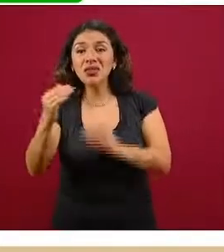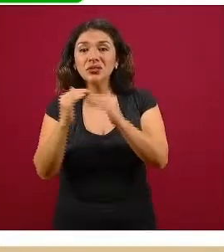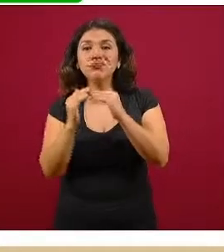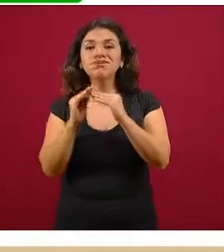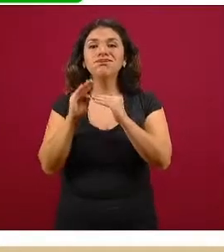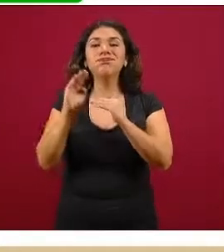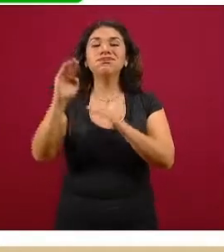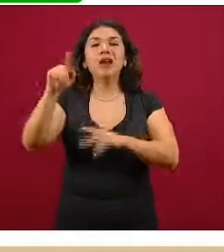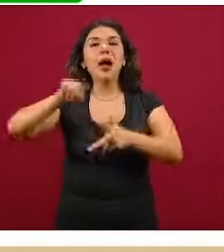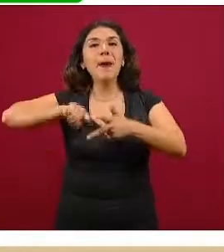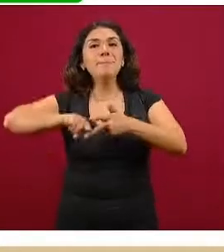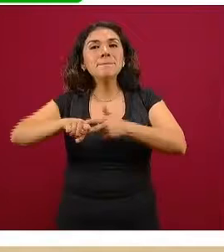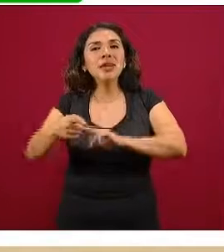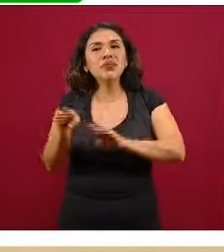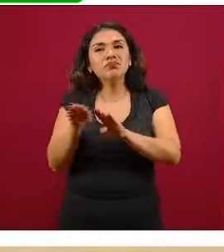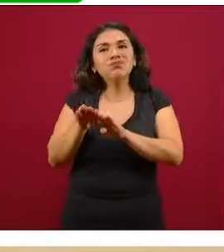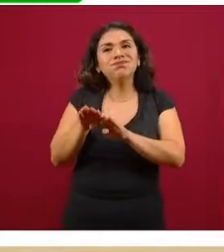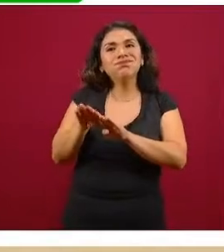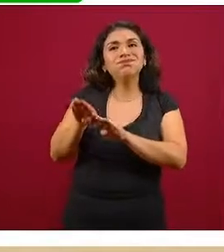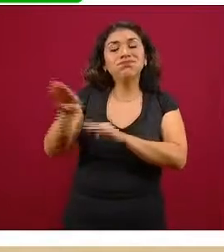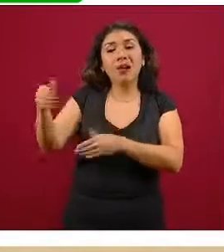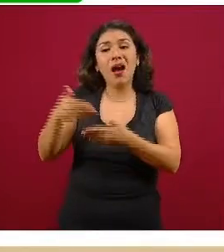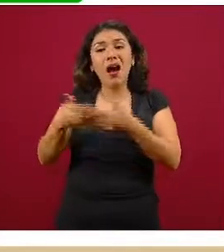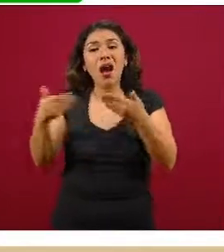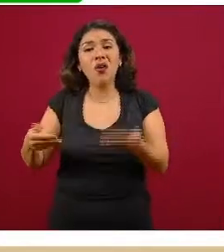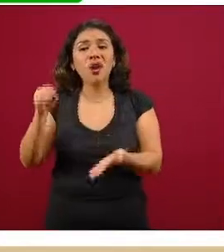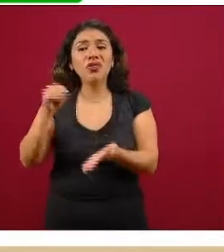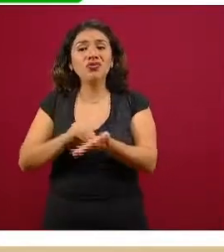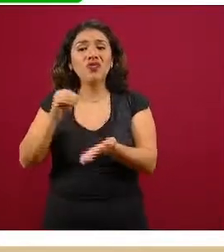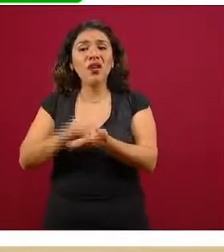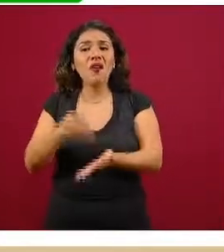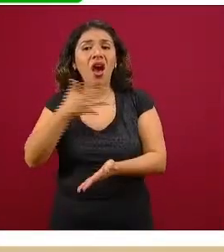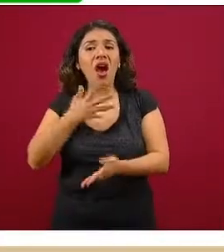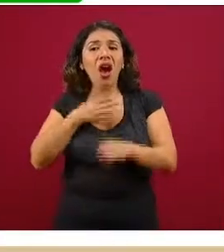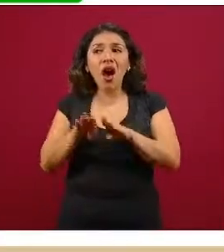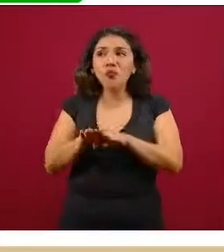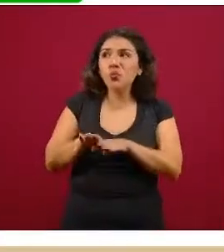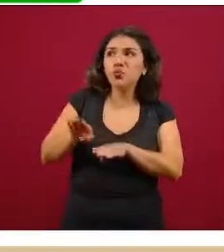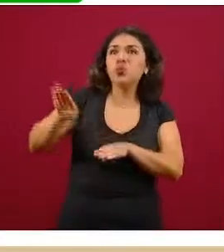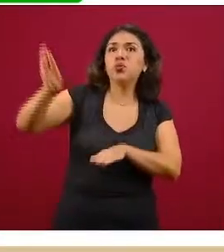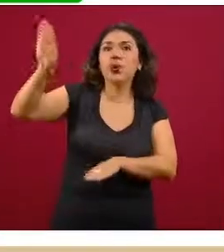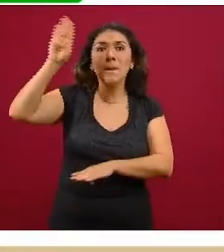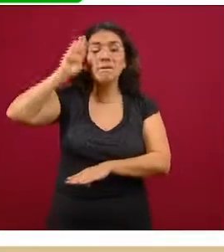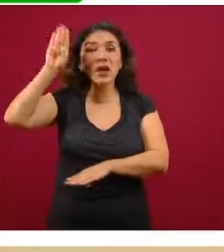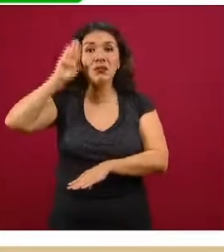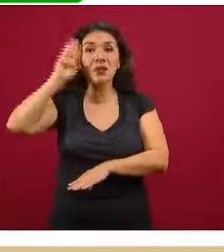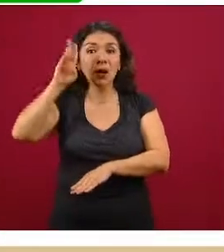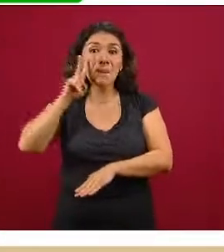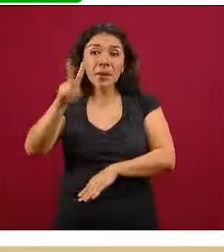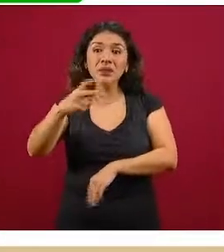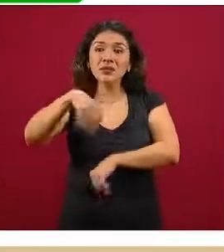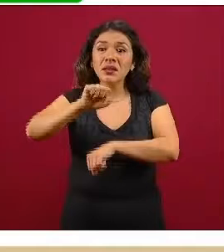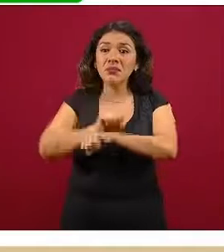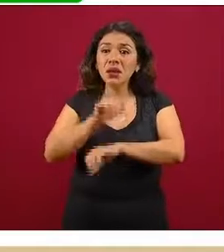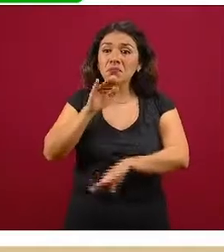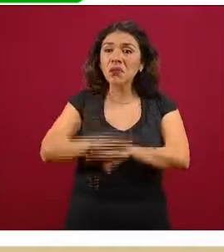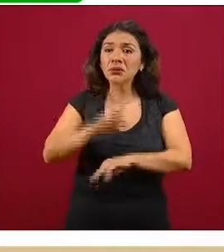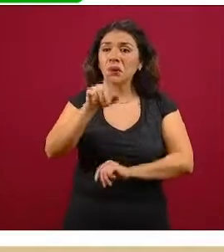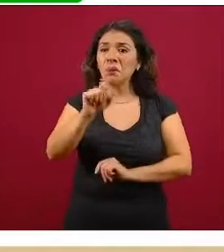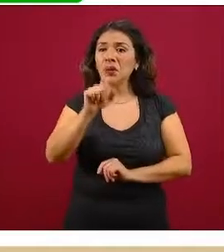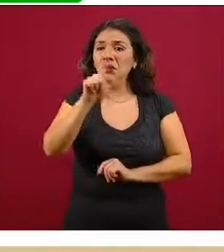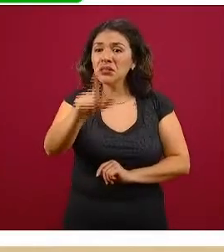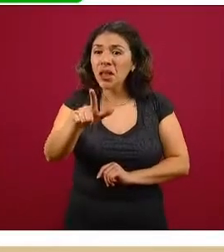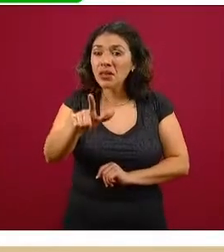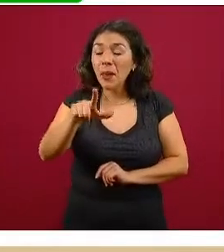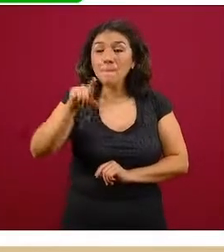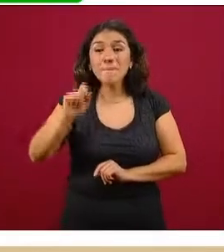un ascenso que todavía tiene más o menos una diagonal, pero vean cómo a partir de la semana 27 y